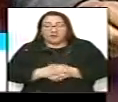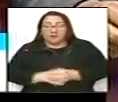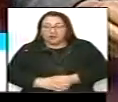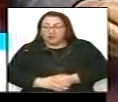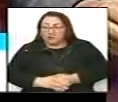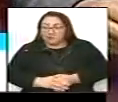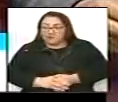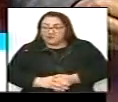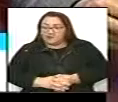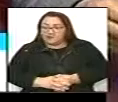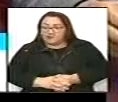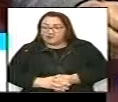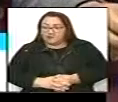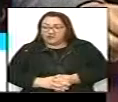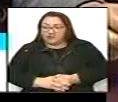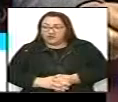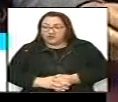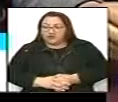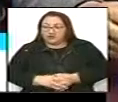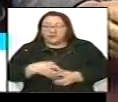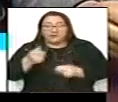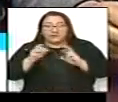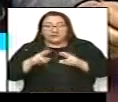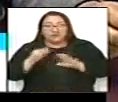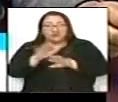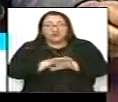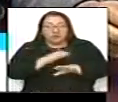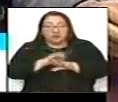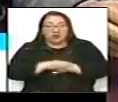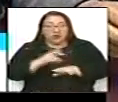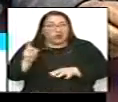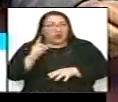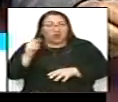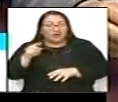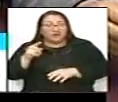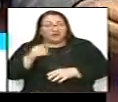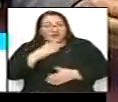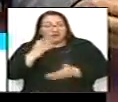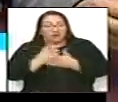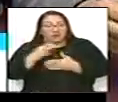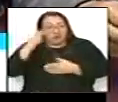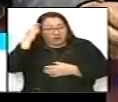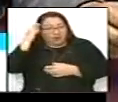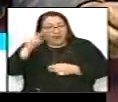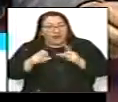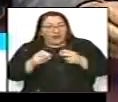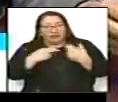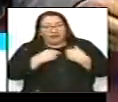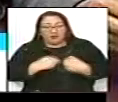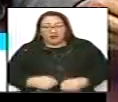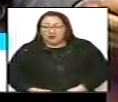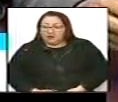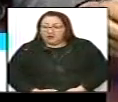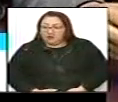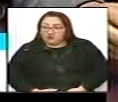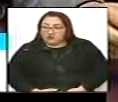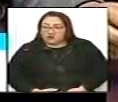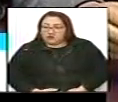cierto?, cuál es la razón de ese blindaje. No son los adversarios políticos los responsables